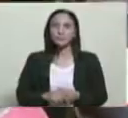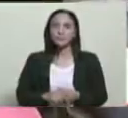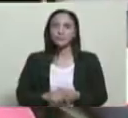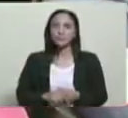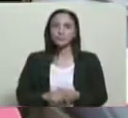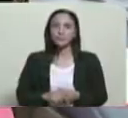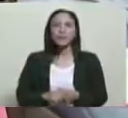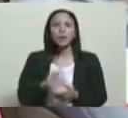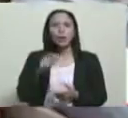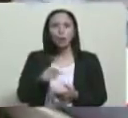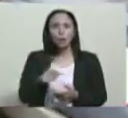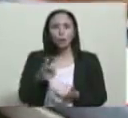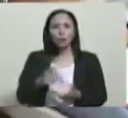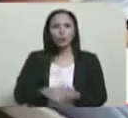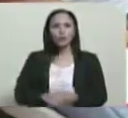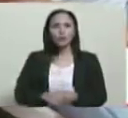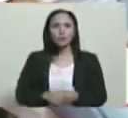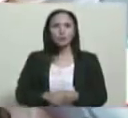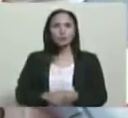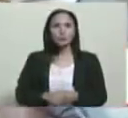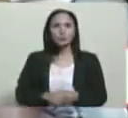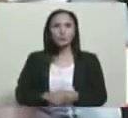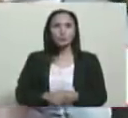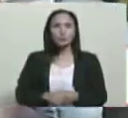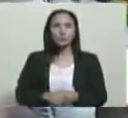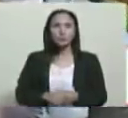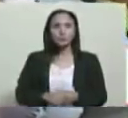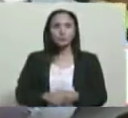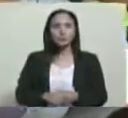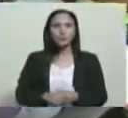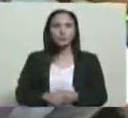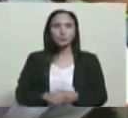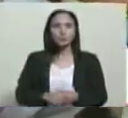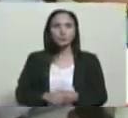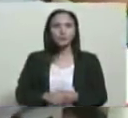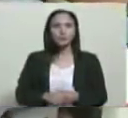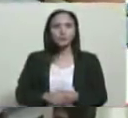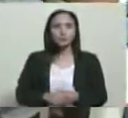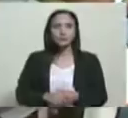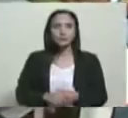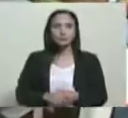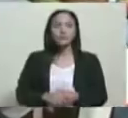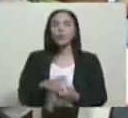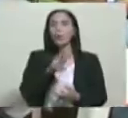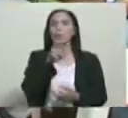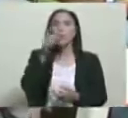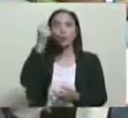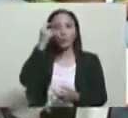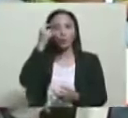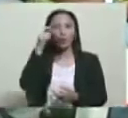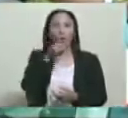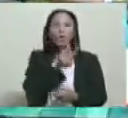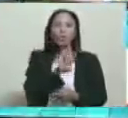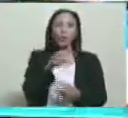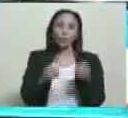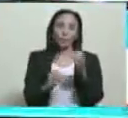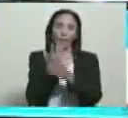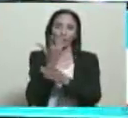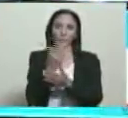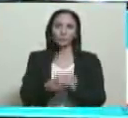¿qué día es hoy? ¿Y por qué por ahí dicen que no? 2 de mayo. 2 de